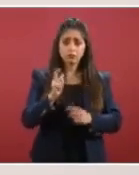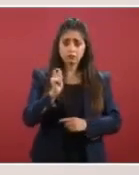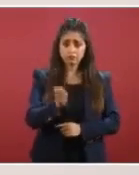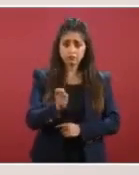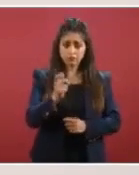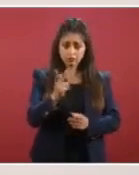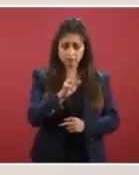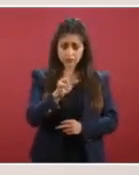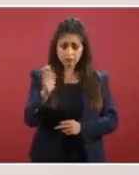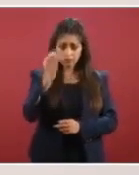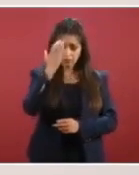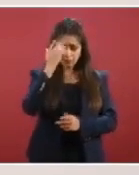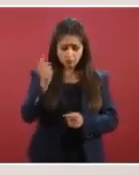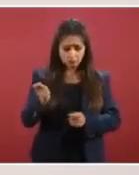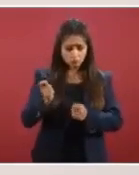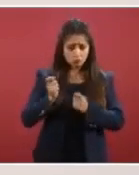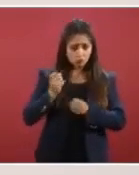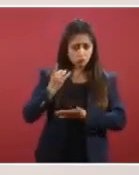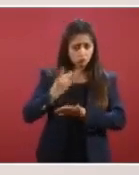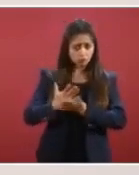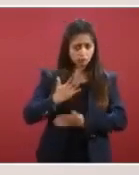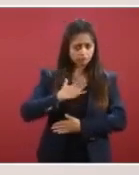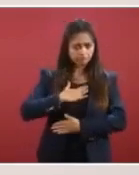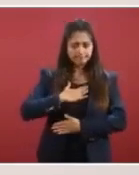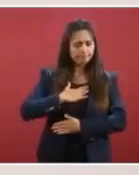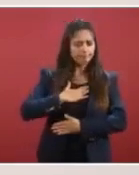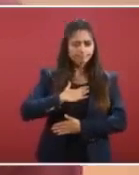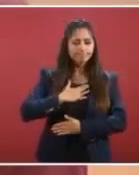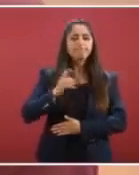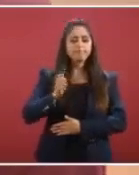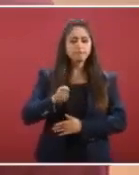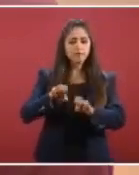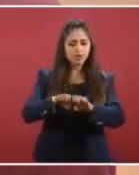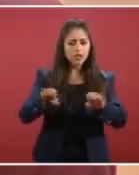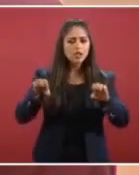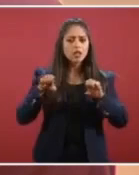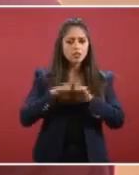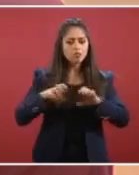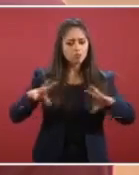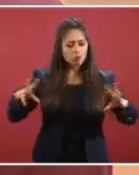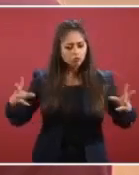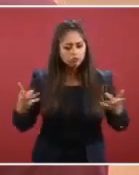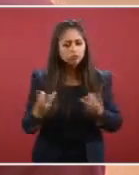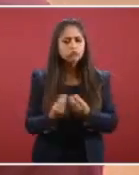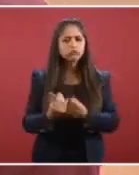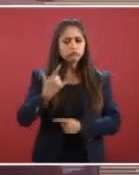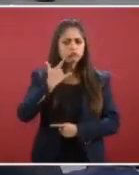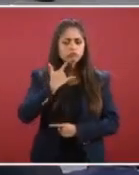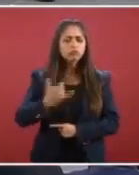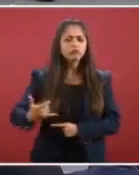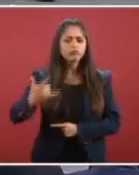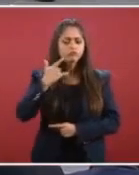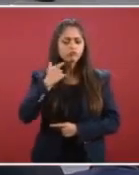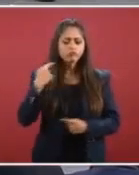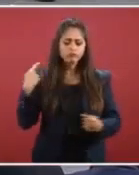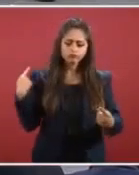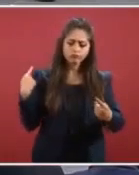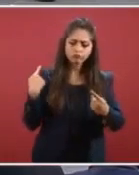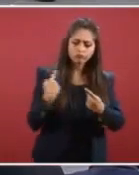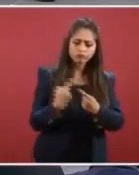mío, es un reconocimiento para todo un equipo que ha estado conmigo a lo largo de todo este